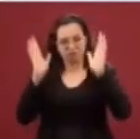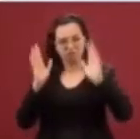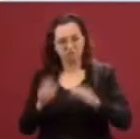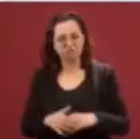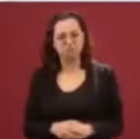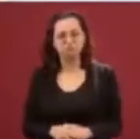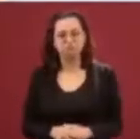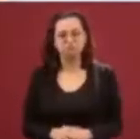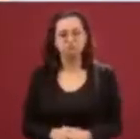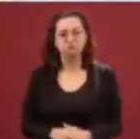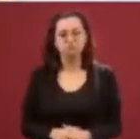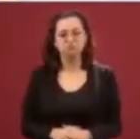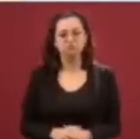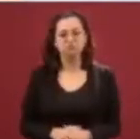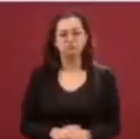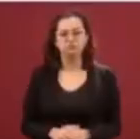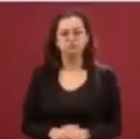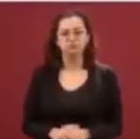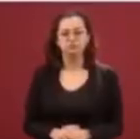este